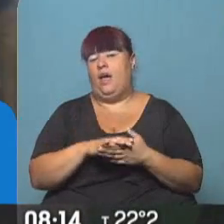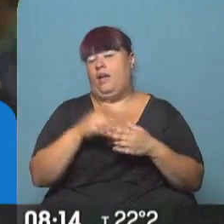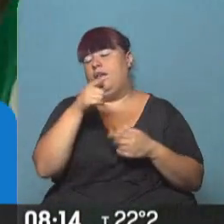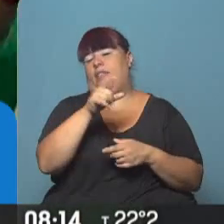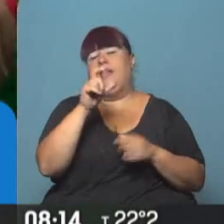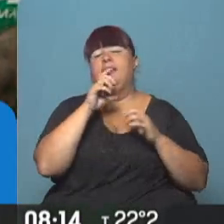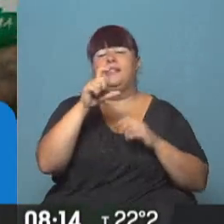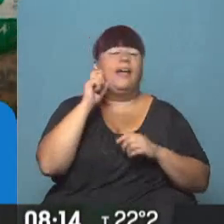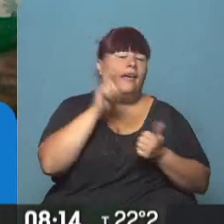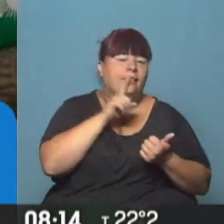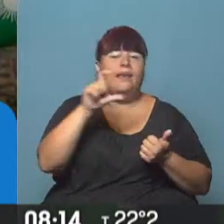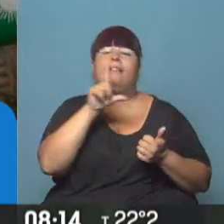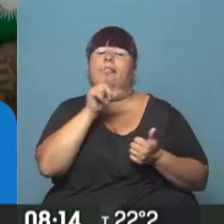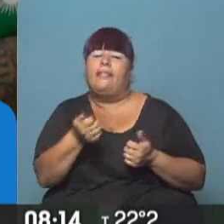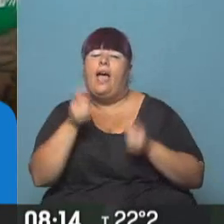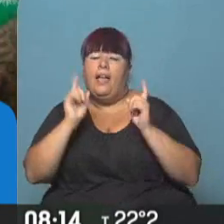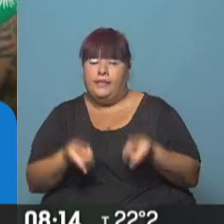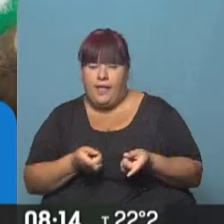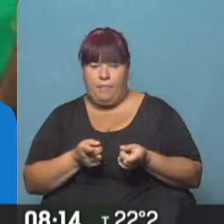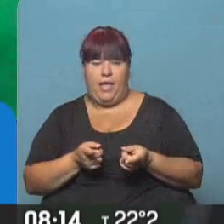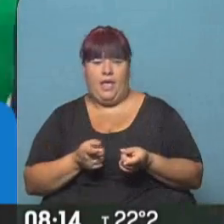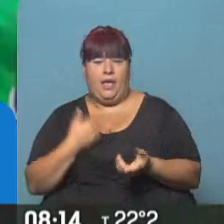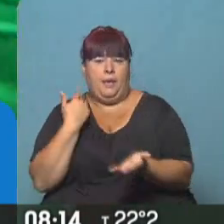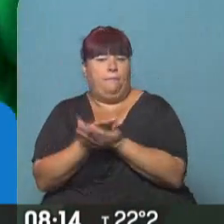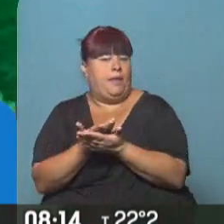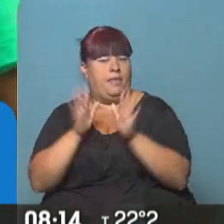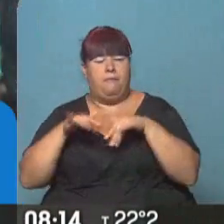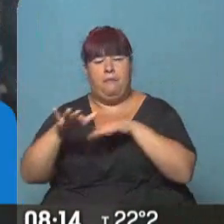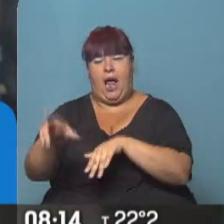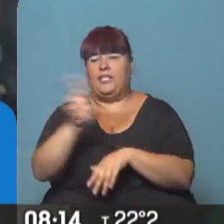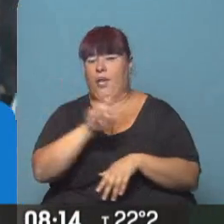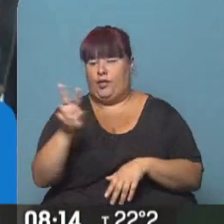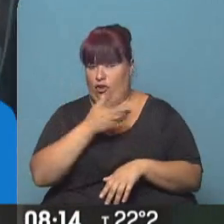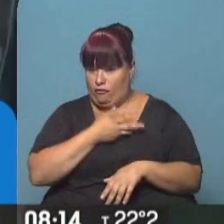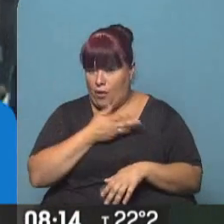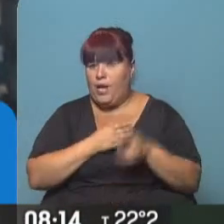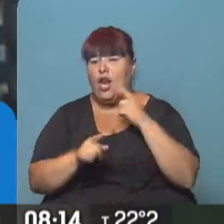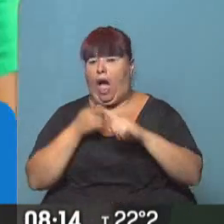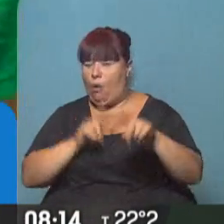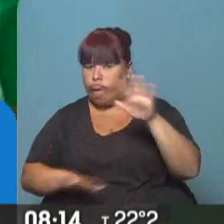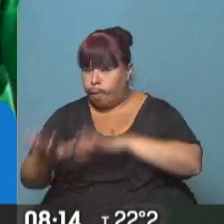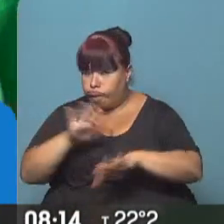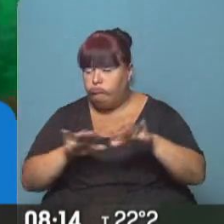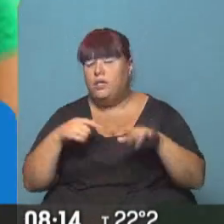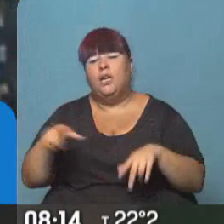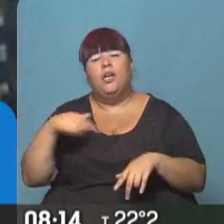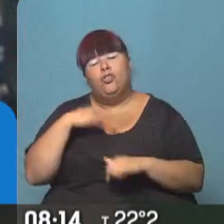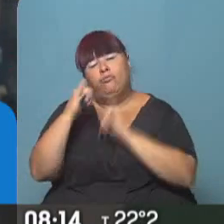de la CGT como de la CTA que están planteando la movilización para el día 22, que están organizando.